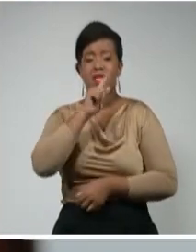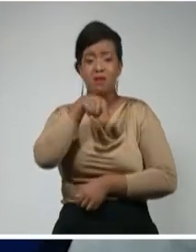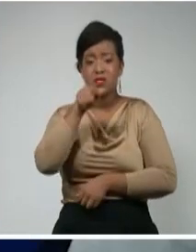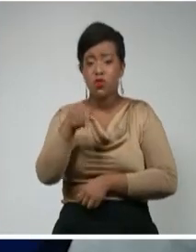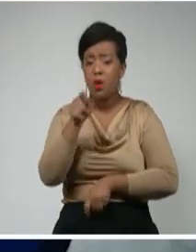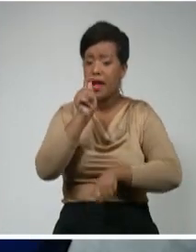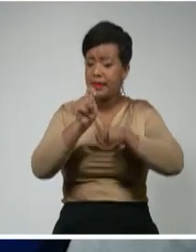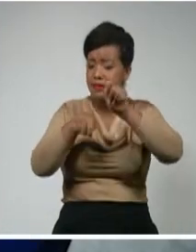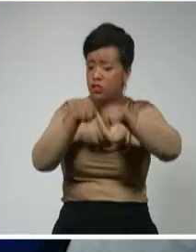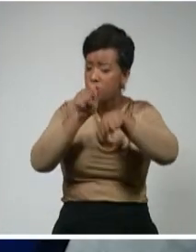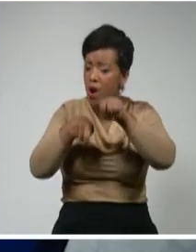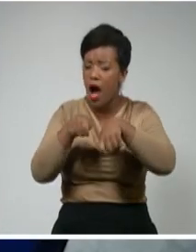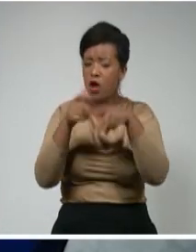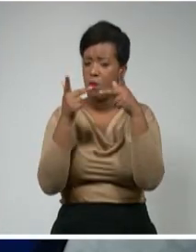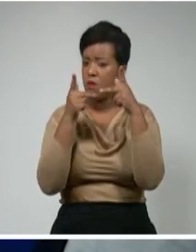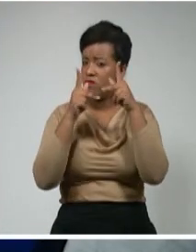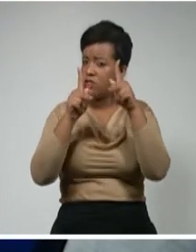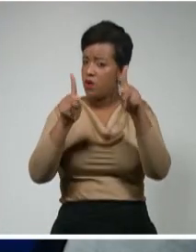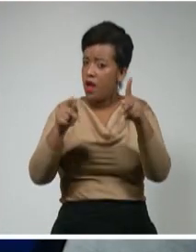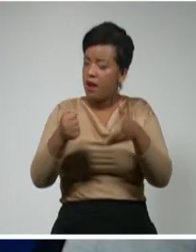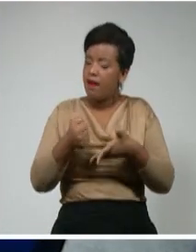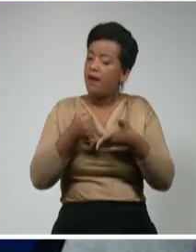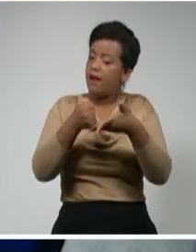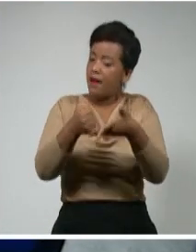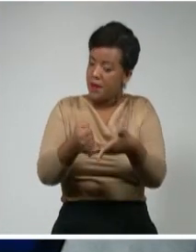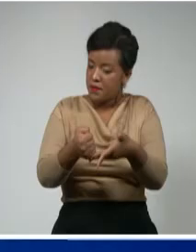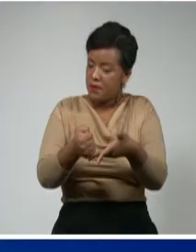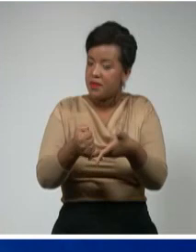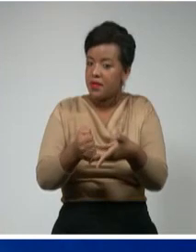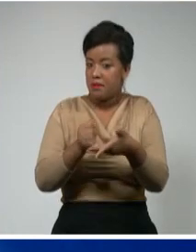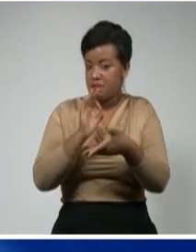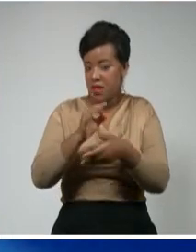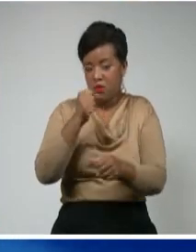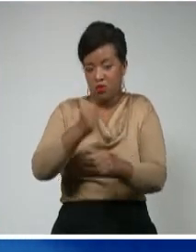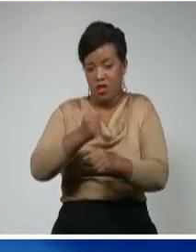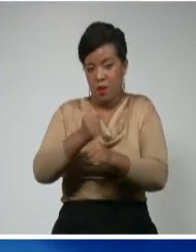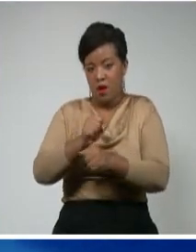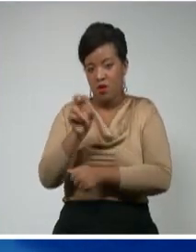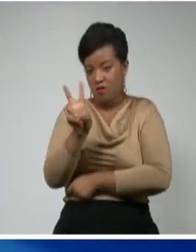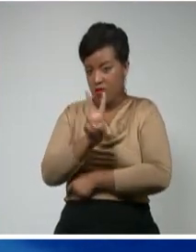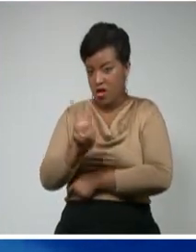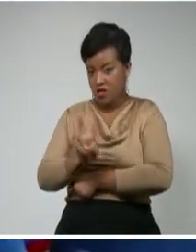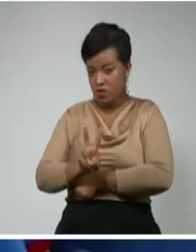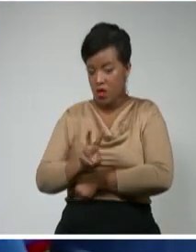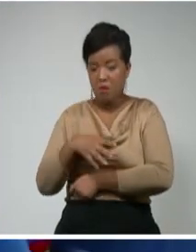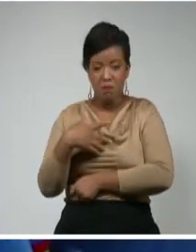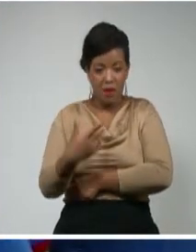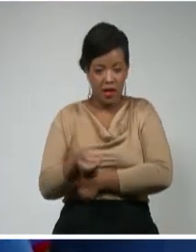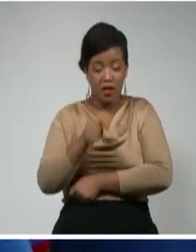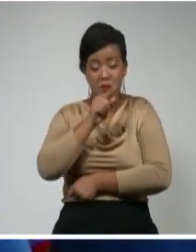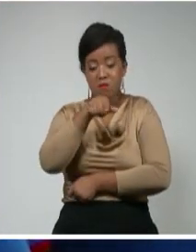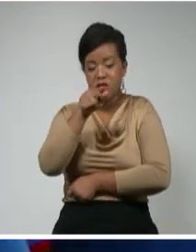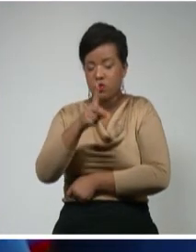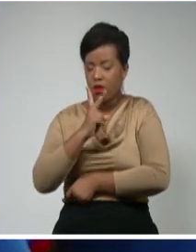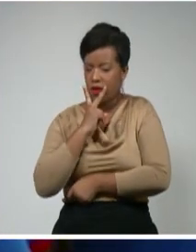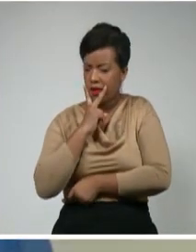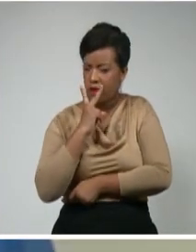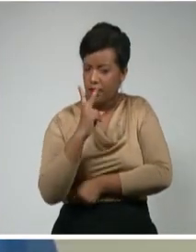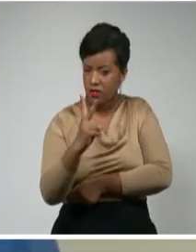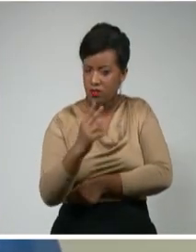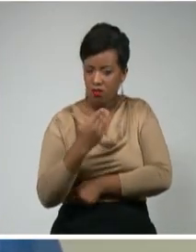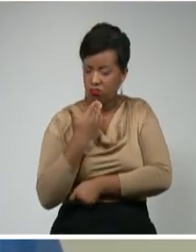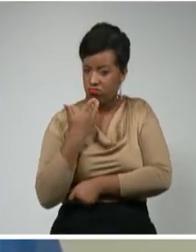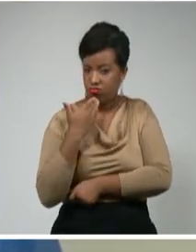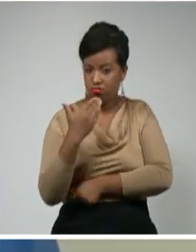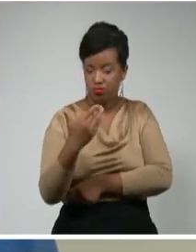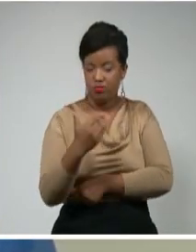vasculares cubanos asesoran a especialistas de la República Bolivariana de Venezuela para ofrecer una atención más integral a